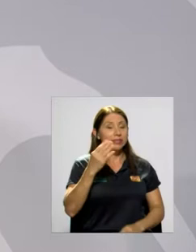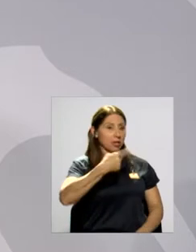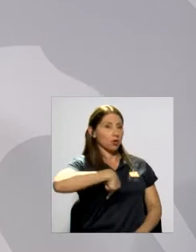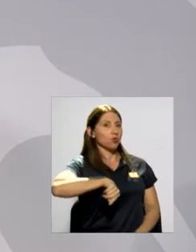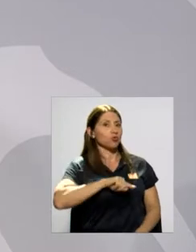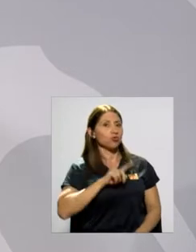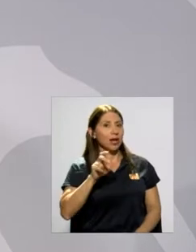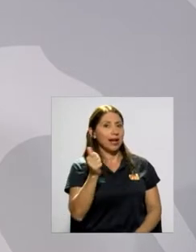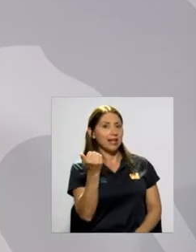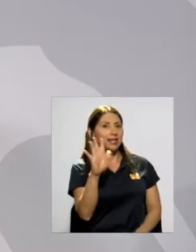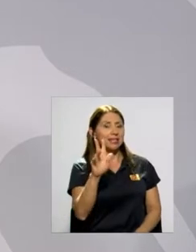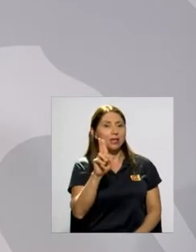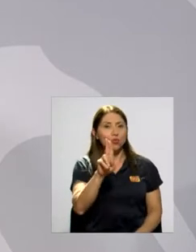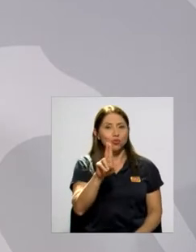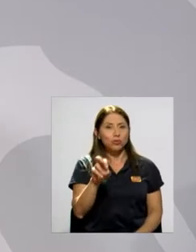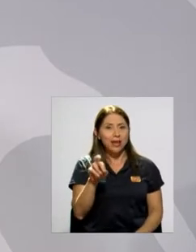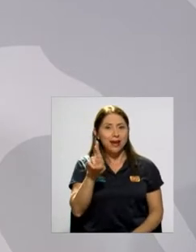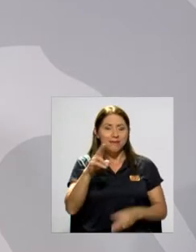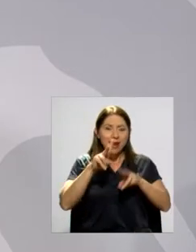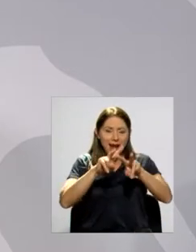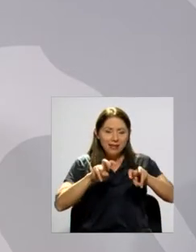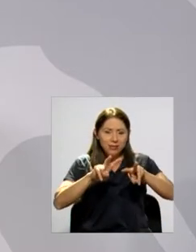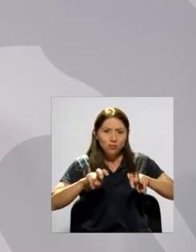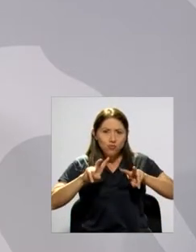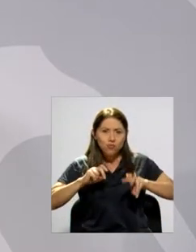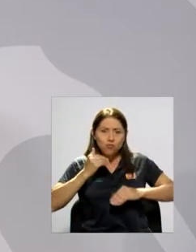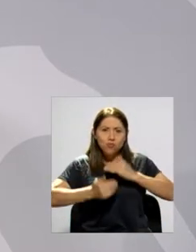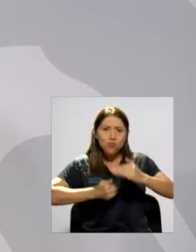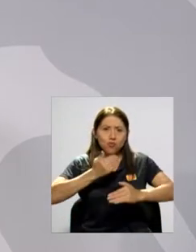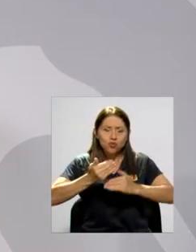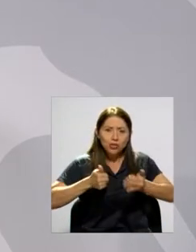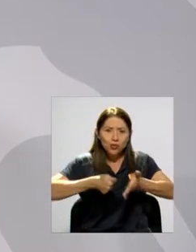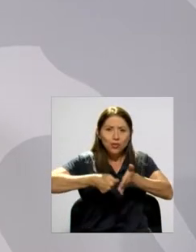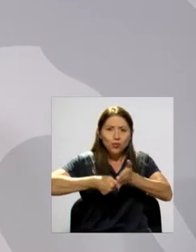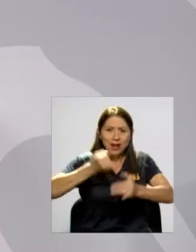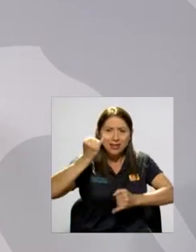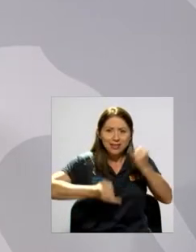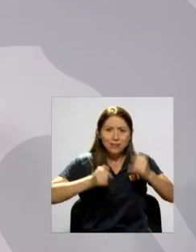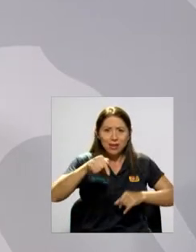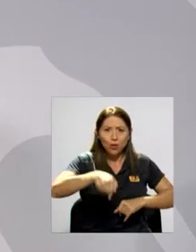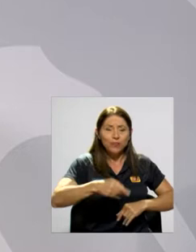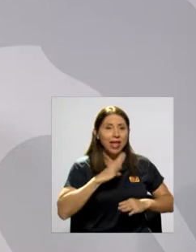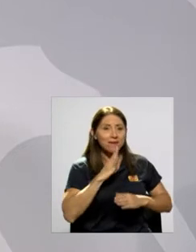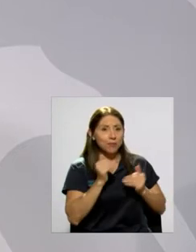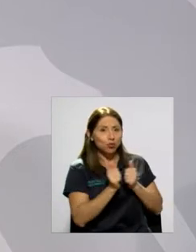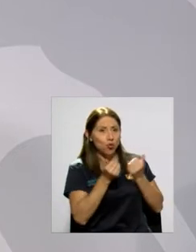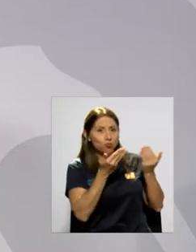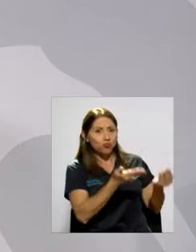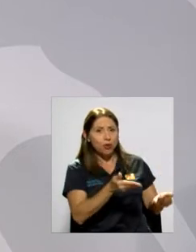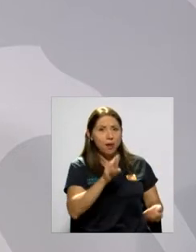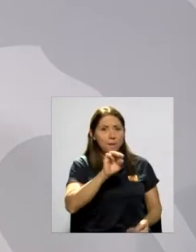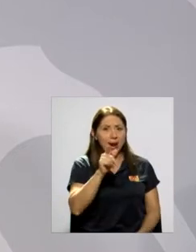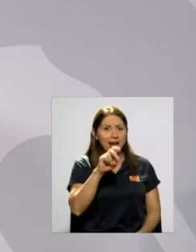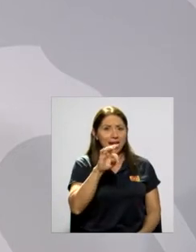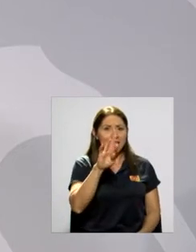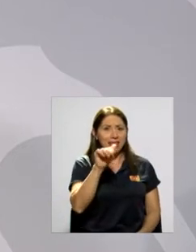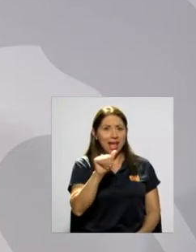análisis del proceso electoral que culmina el día de hoy. Y conversamos con Margarita